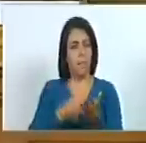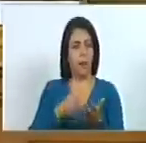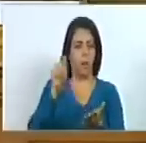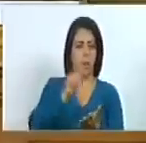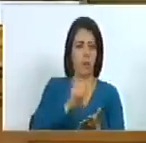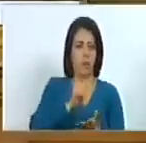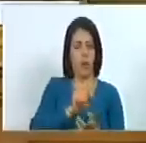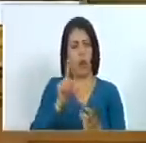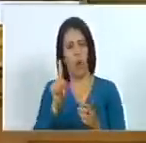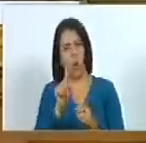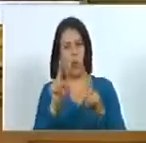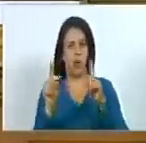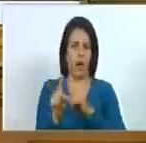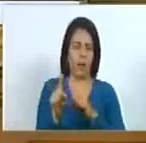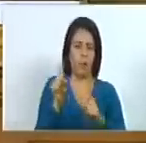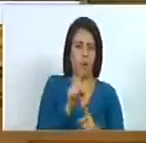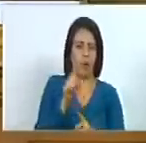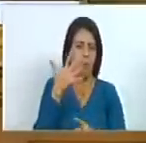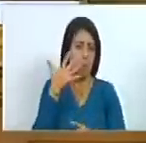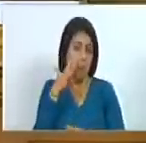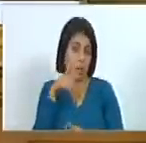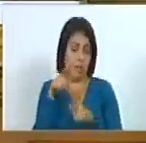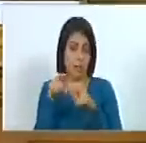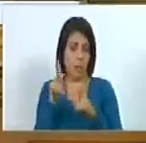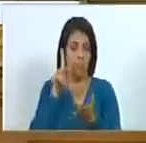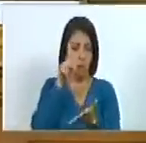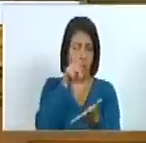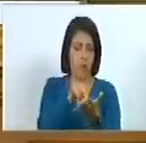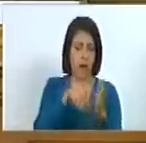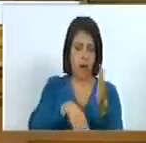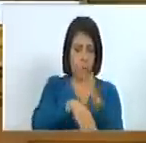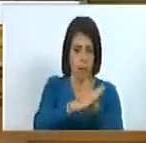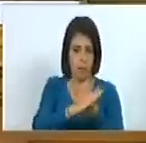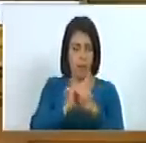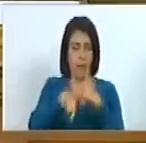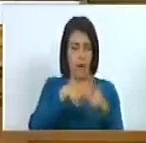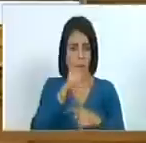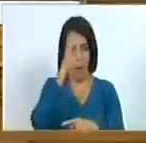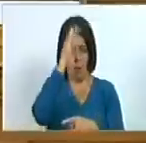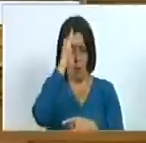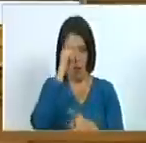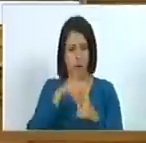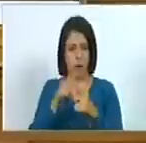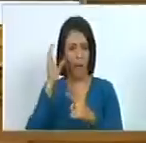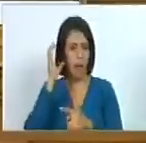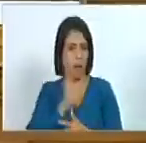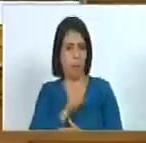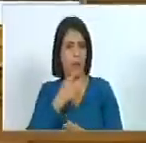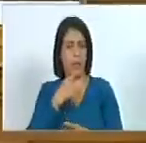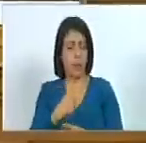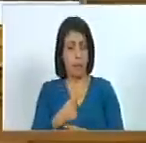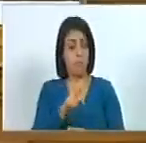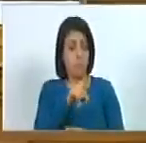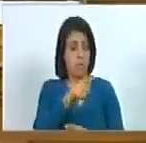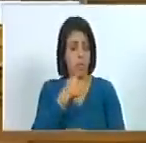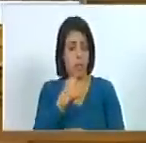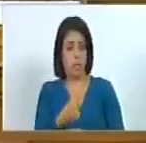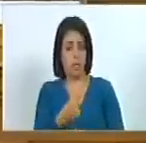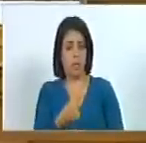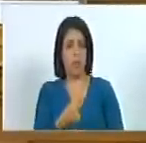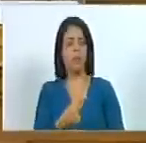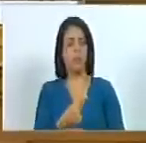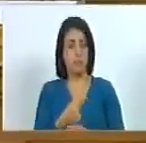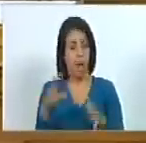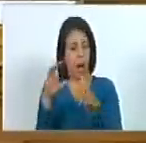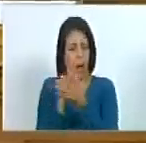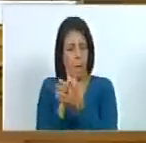debió haber sido asado. Si te parece, vas y le dices a Manuel Rosales, tú Capriles, dile a Rosales, que es